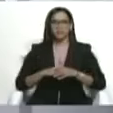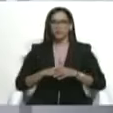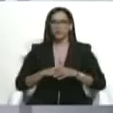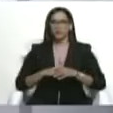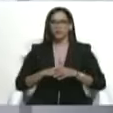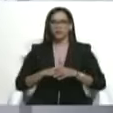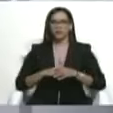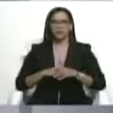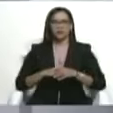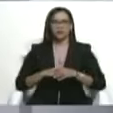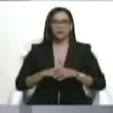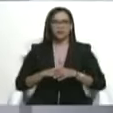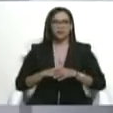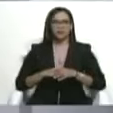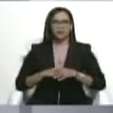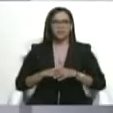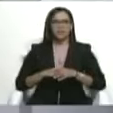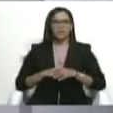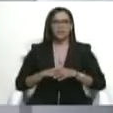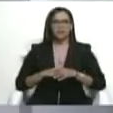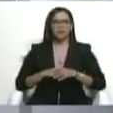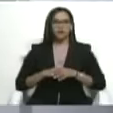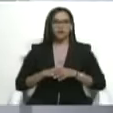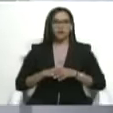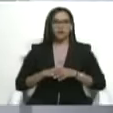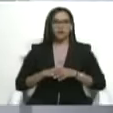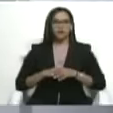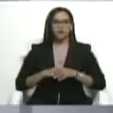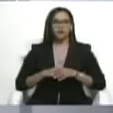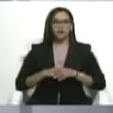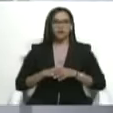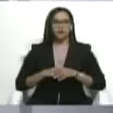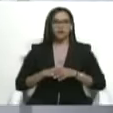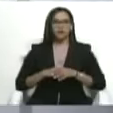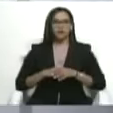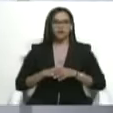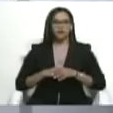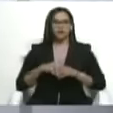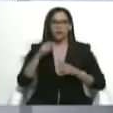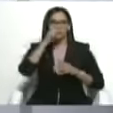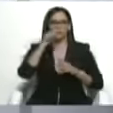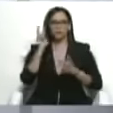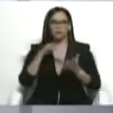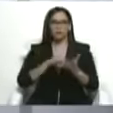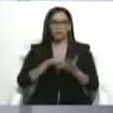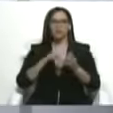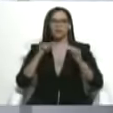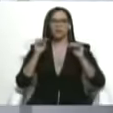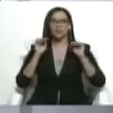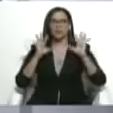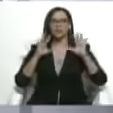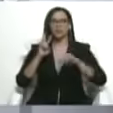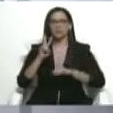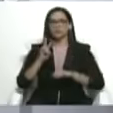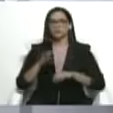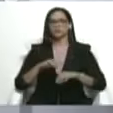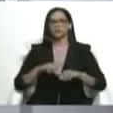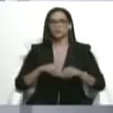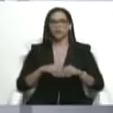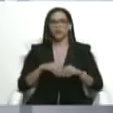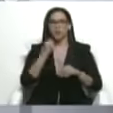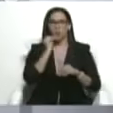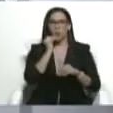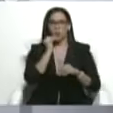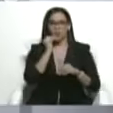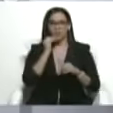lo detuvo y lo mató. De eso nadie ha dicho nada. En el año 2012, un joven que escribió